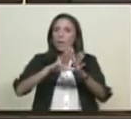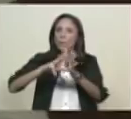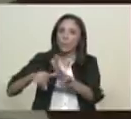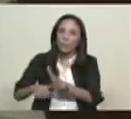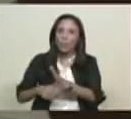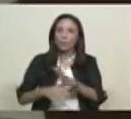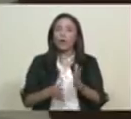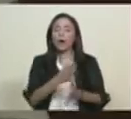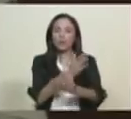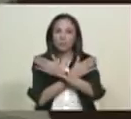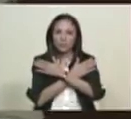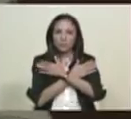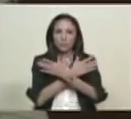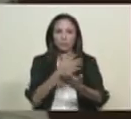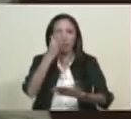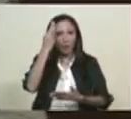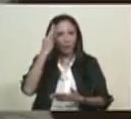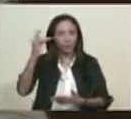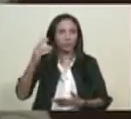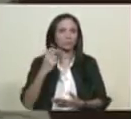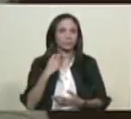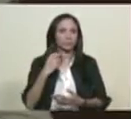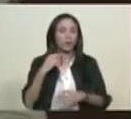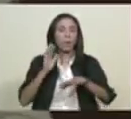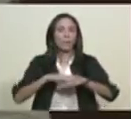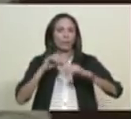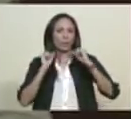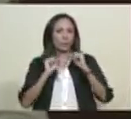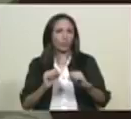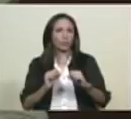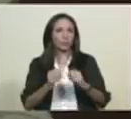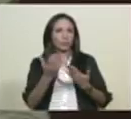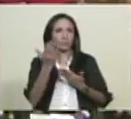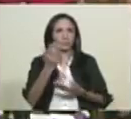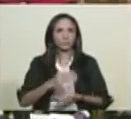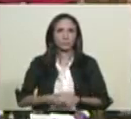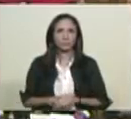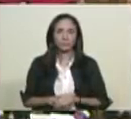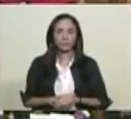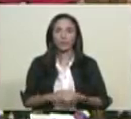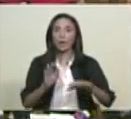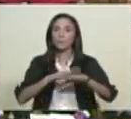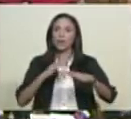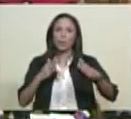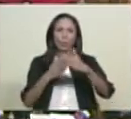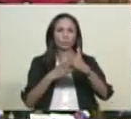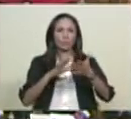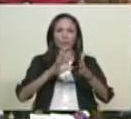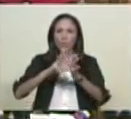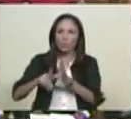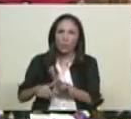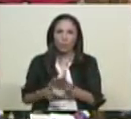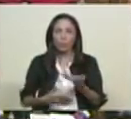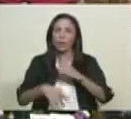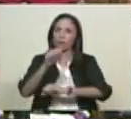Felicitaciones, máxima firmeza de los tribunales de la República contra los corruptos.